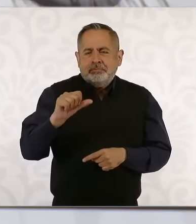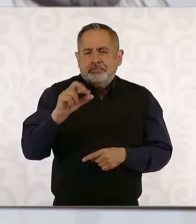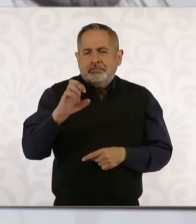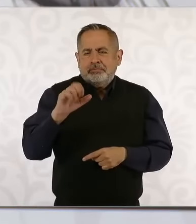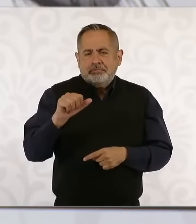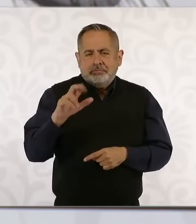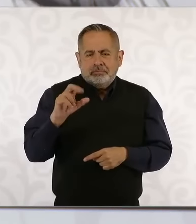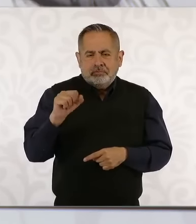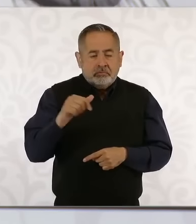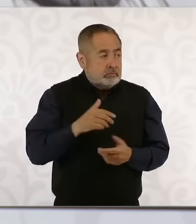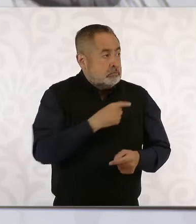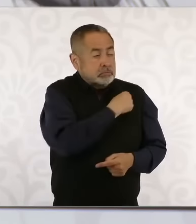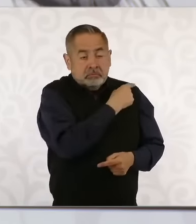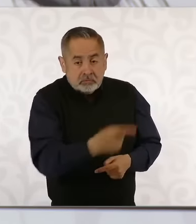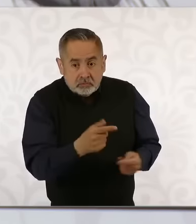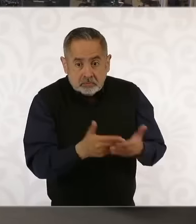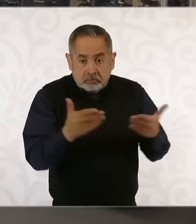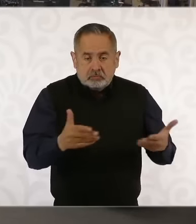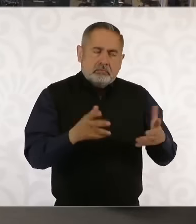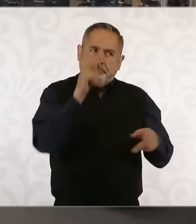marea rosa ahora pues no.